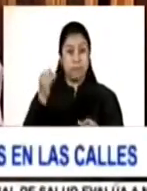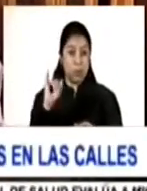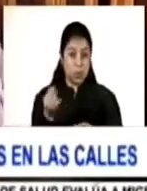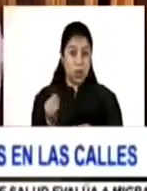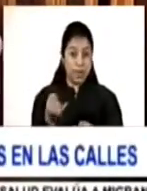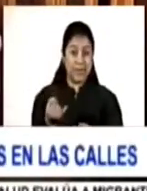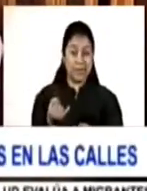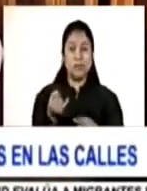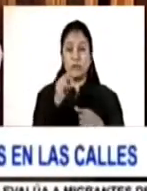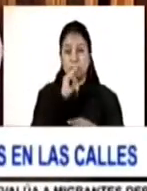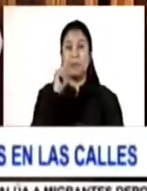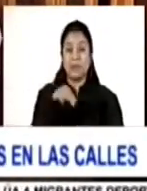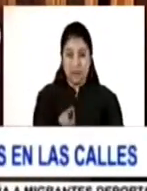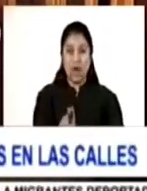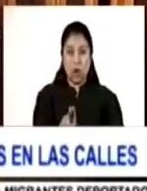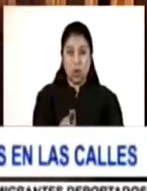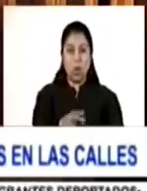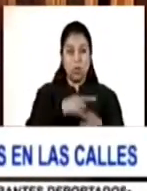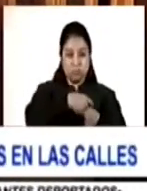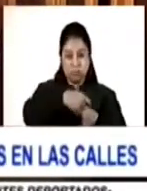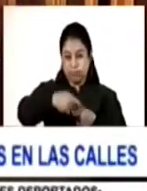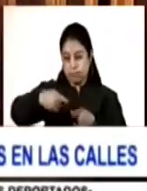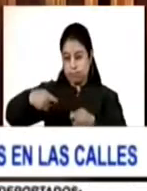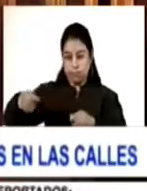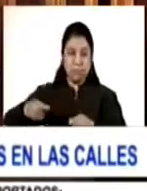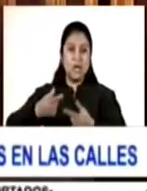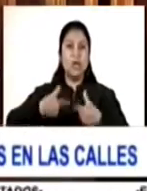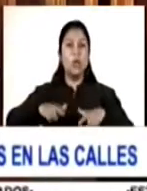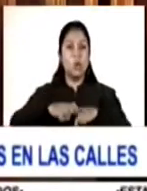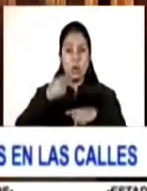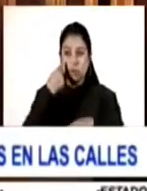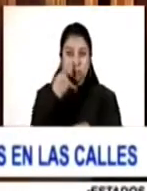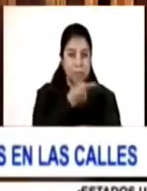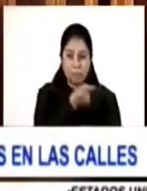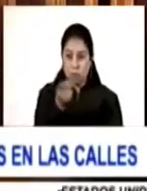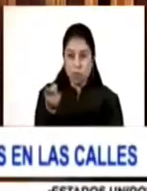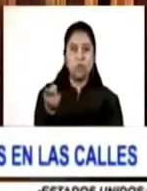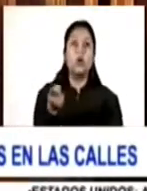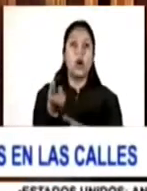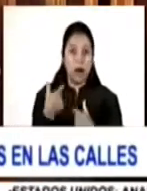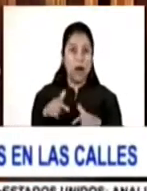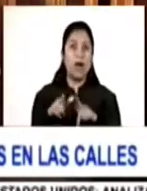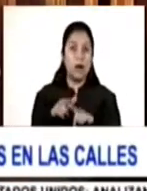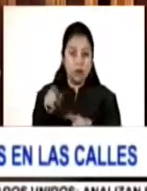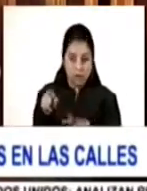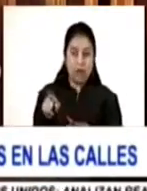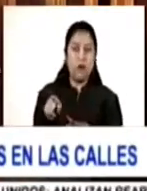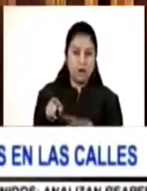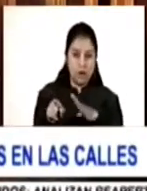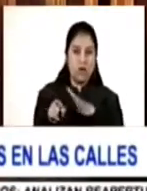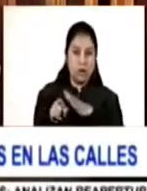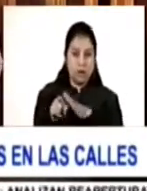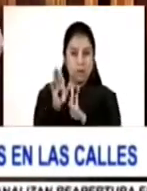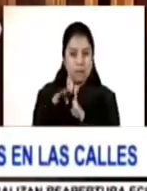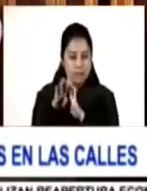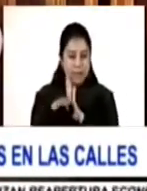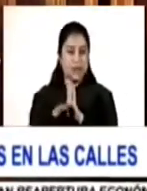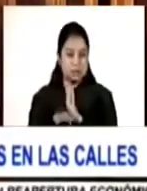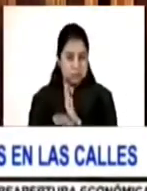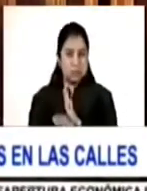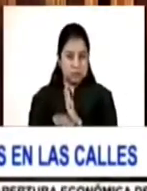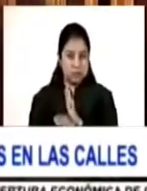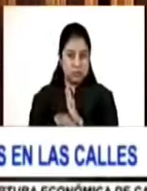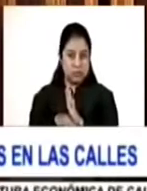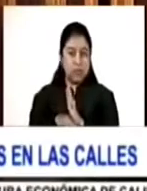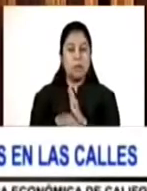Chimaltenango, principiando a cubrir las áreas en donde hemos visto que hay focos para para que podamos tener una disminución y